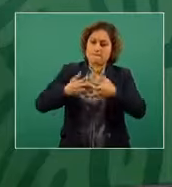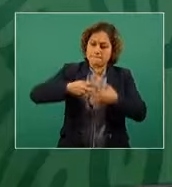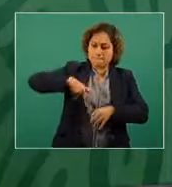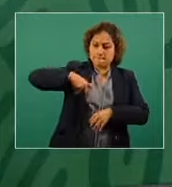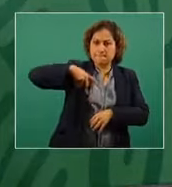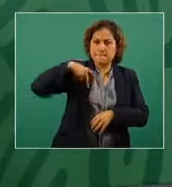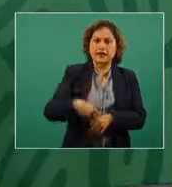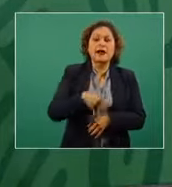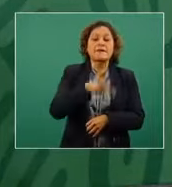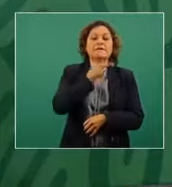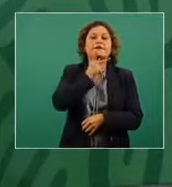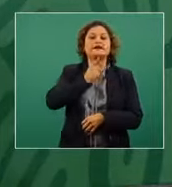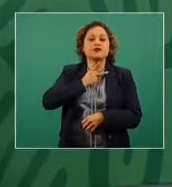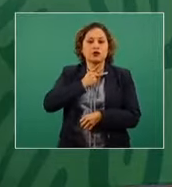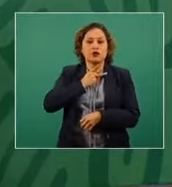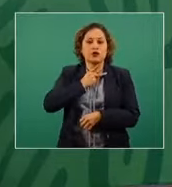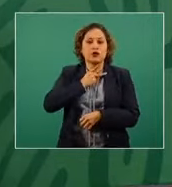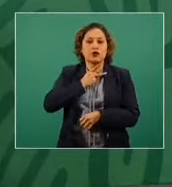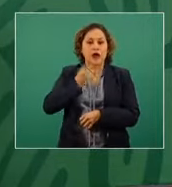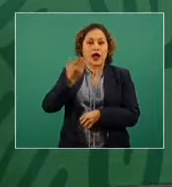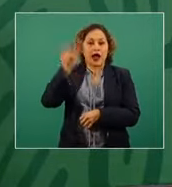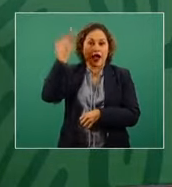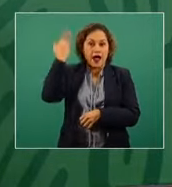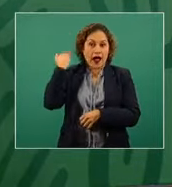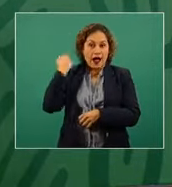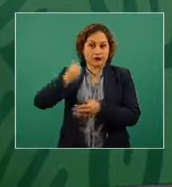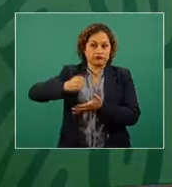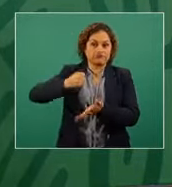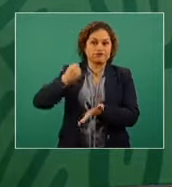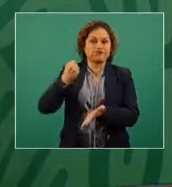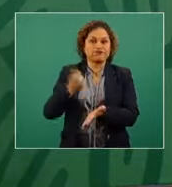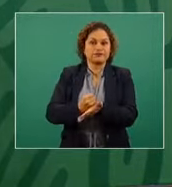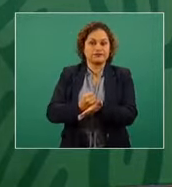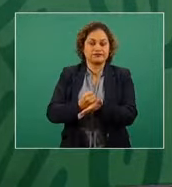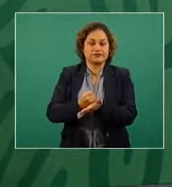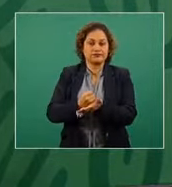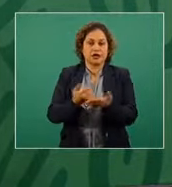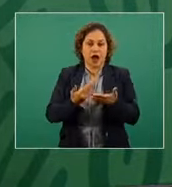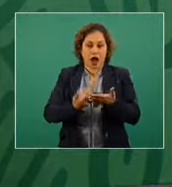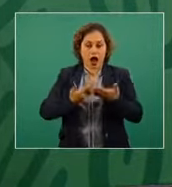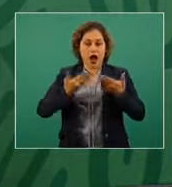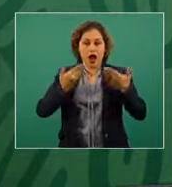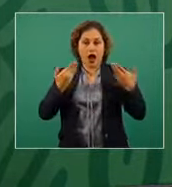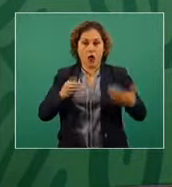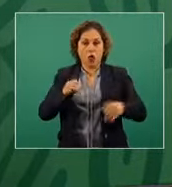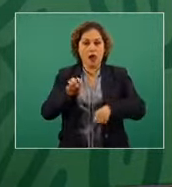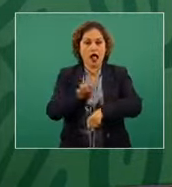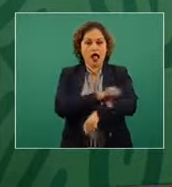Hoy le tocó, por fortuna, la energía eléctrica.